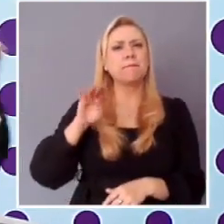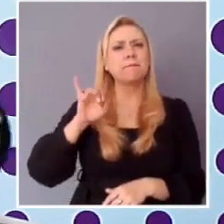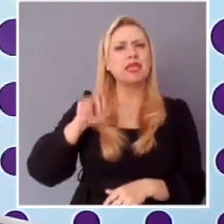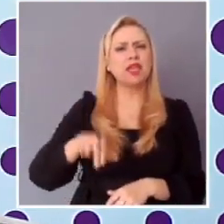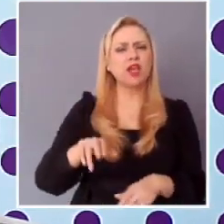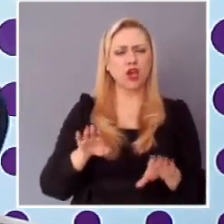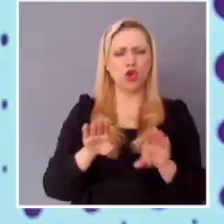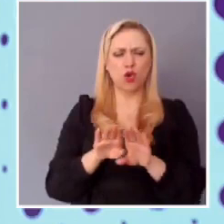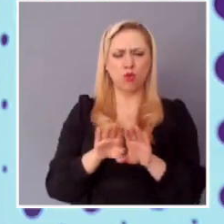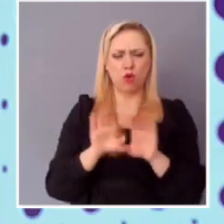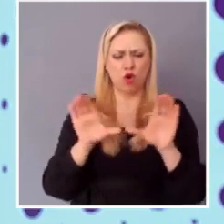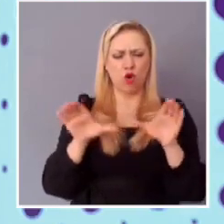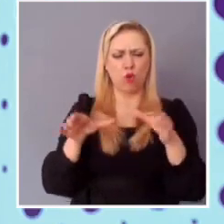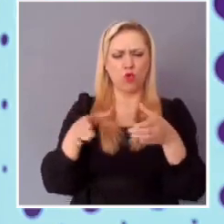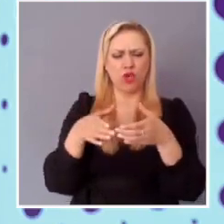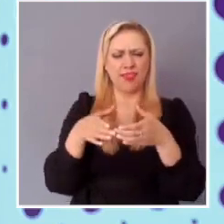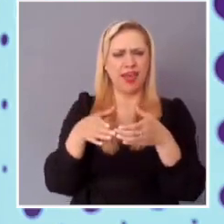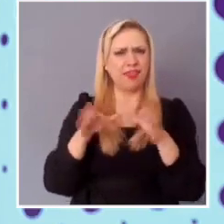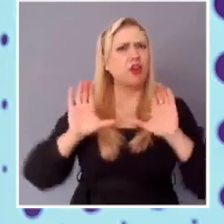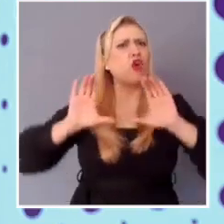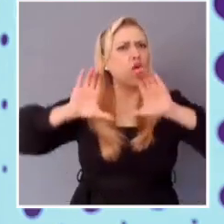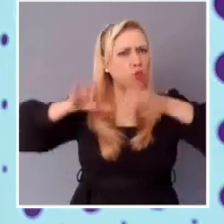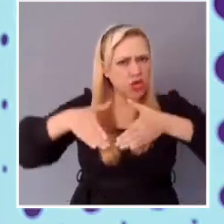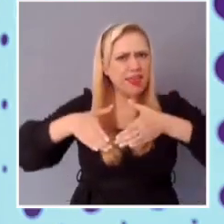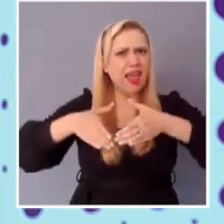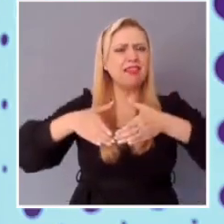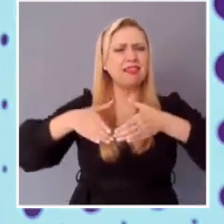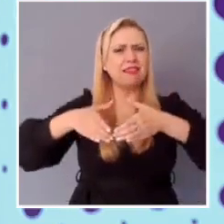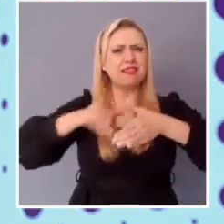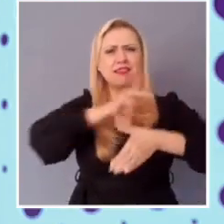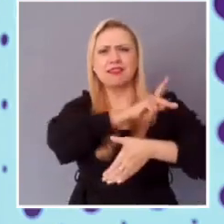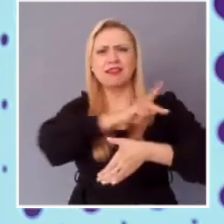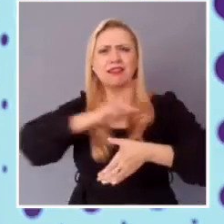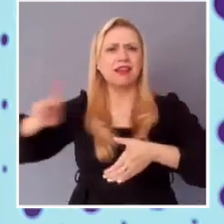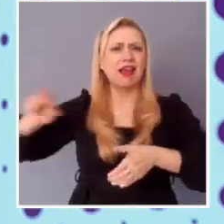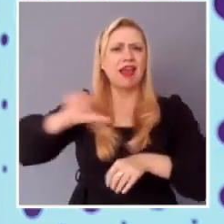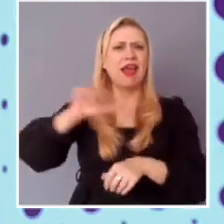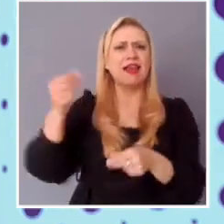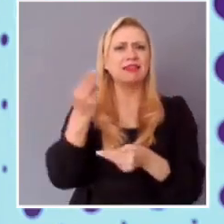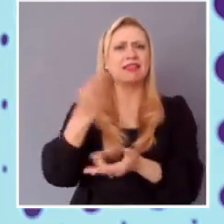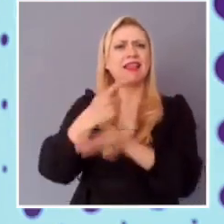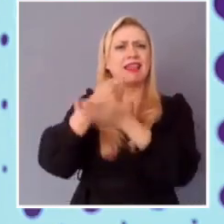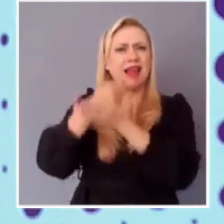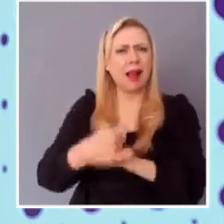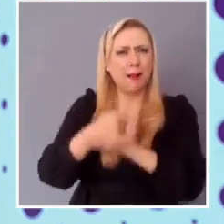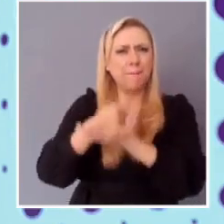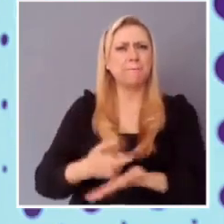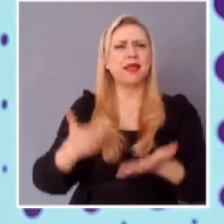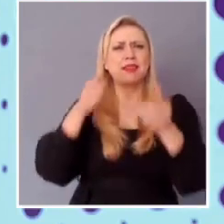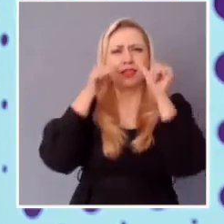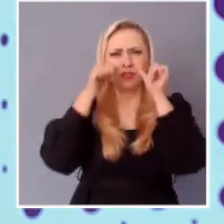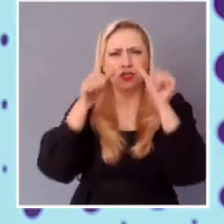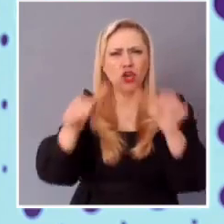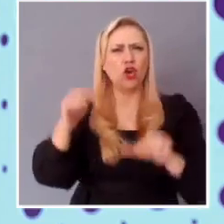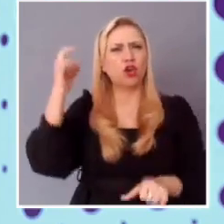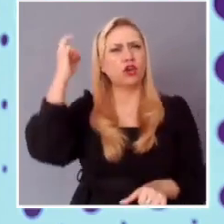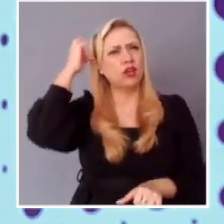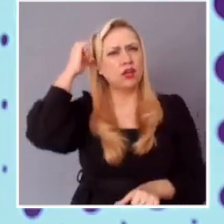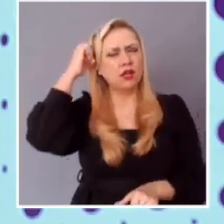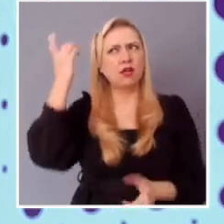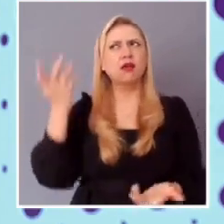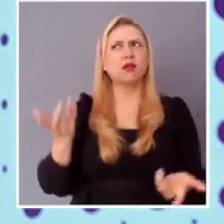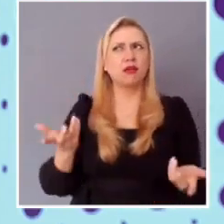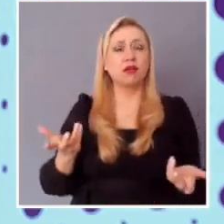¿Podrías ahondar en esto para quienes no somos expertos, expertas en el tema? A qué se refieren? Sí, justamente tiene que ver, como decía Víctor, en